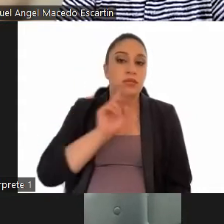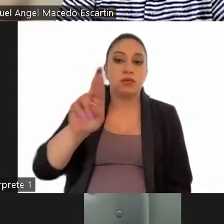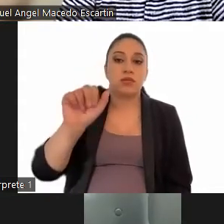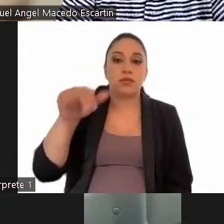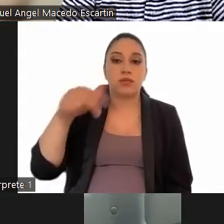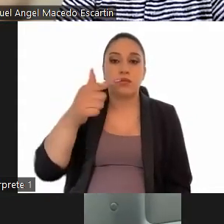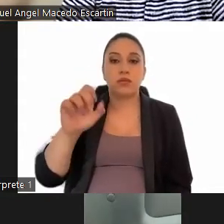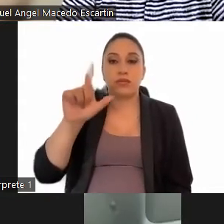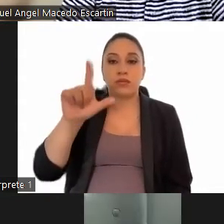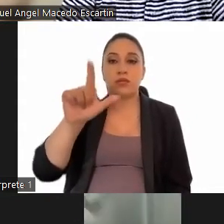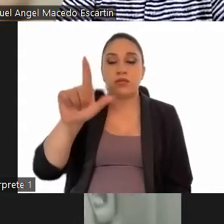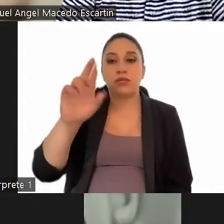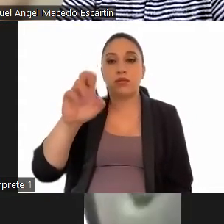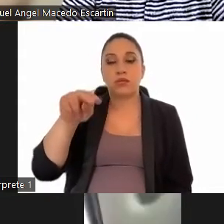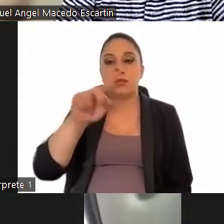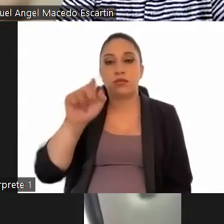Lorenzana.